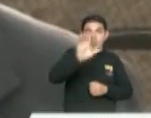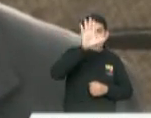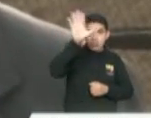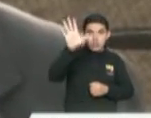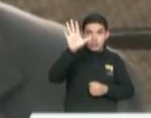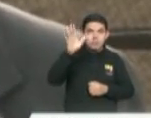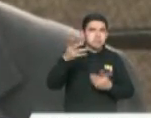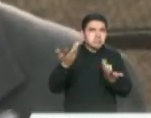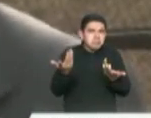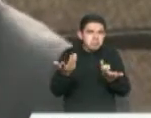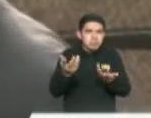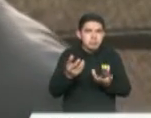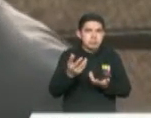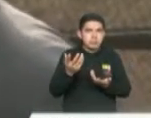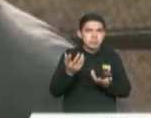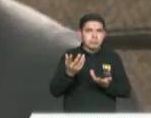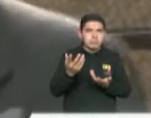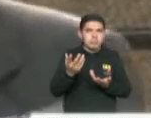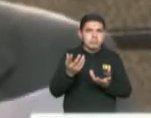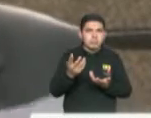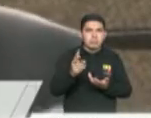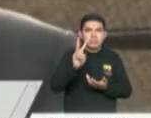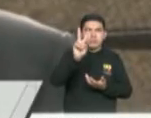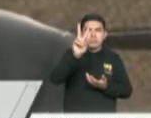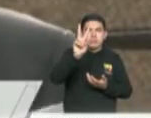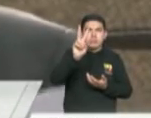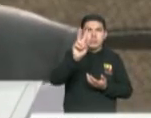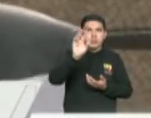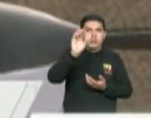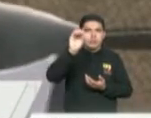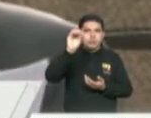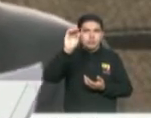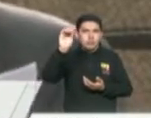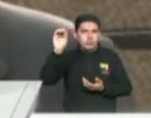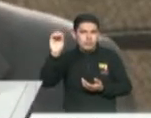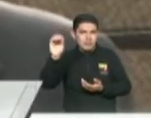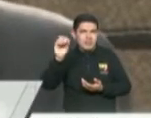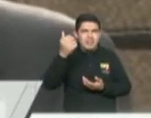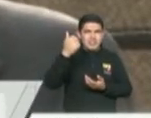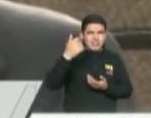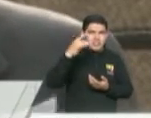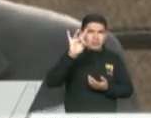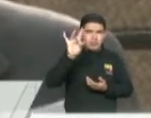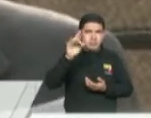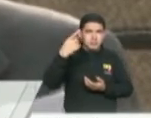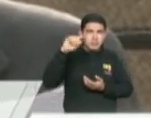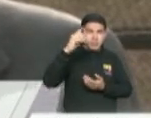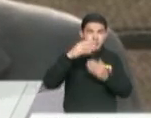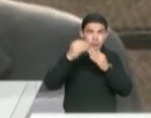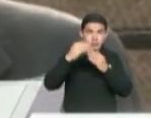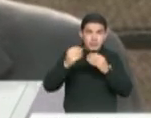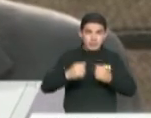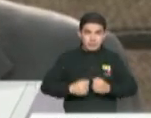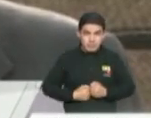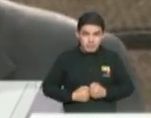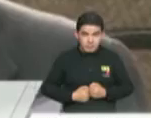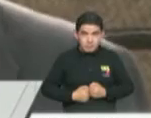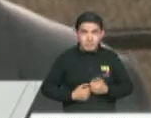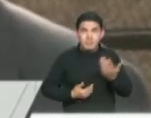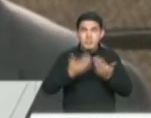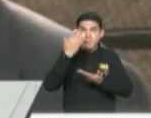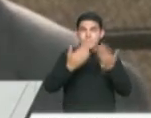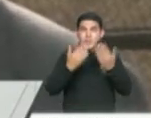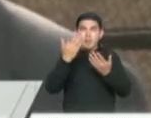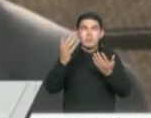200 dólares dos dólares perdón 218 millones de dólares y llegar a la oceanía